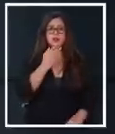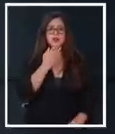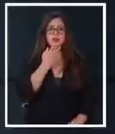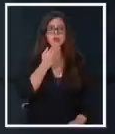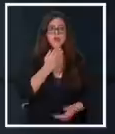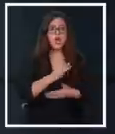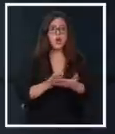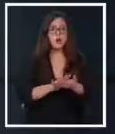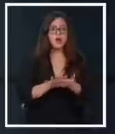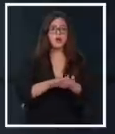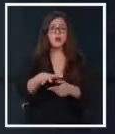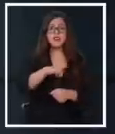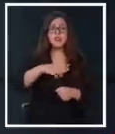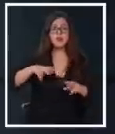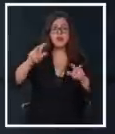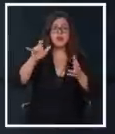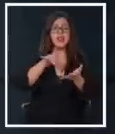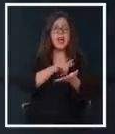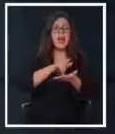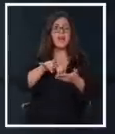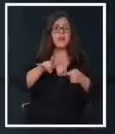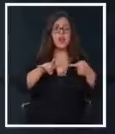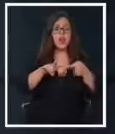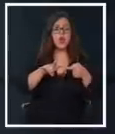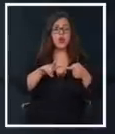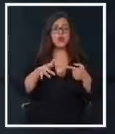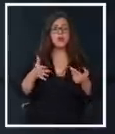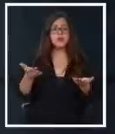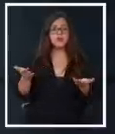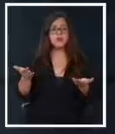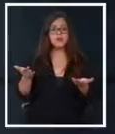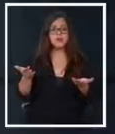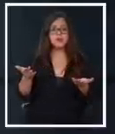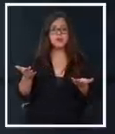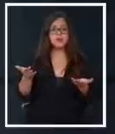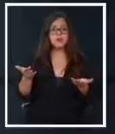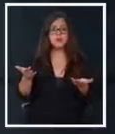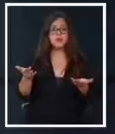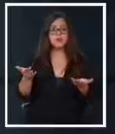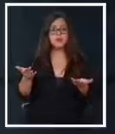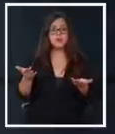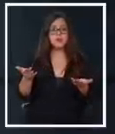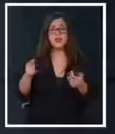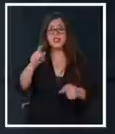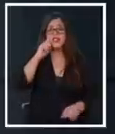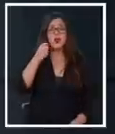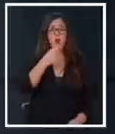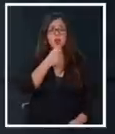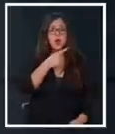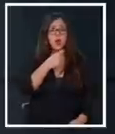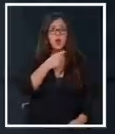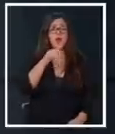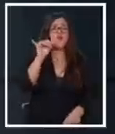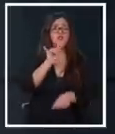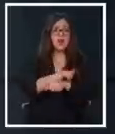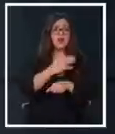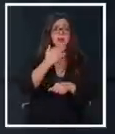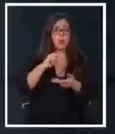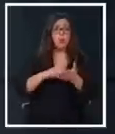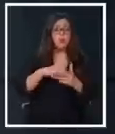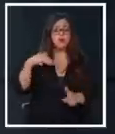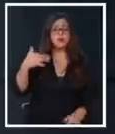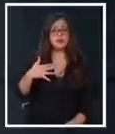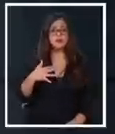por ejemplo en la situación del avión que fue una denuncia una denuncia falsa y una polémica importante